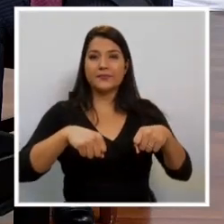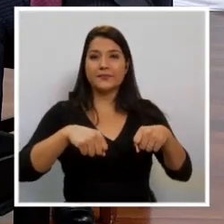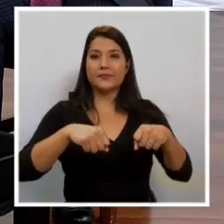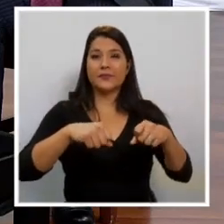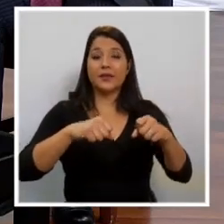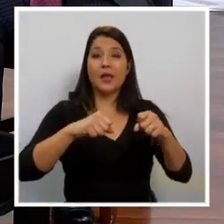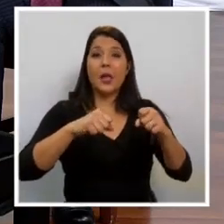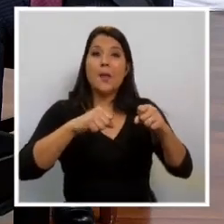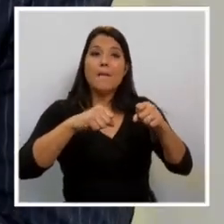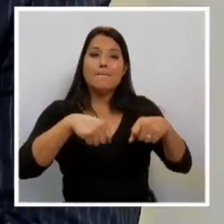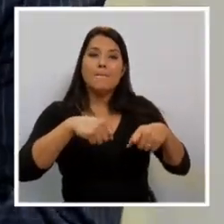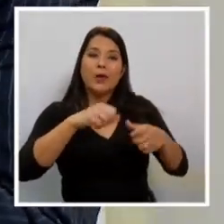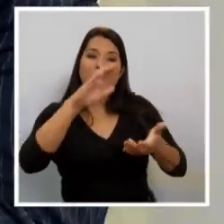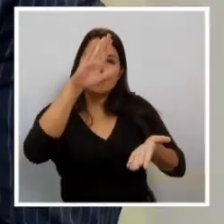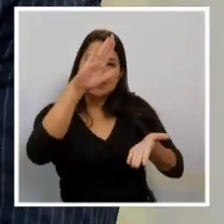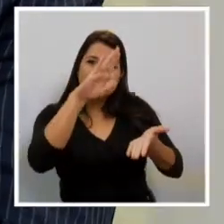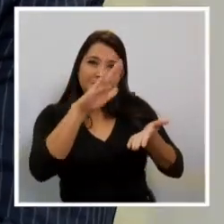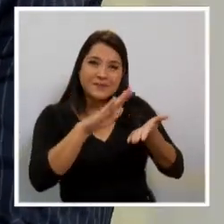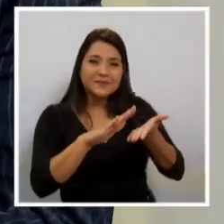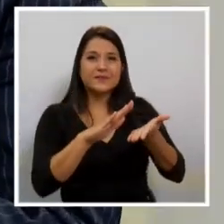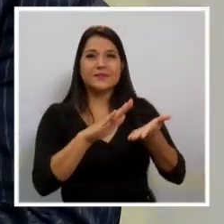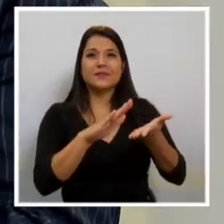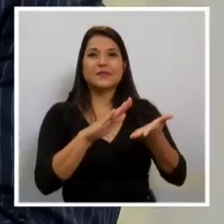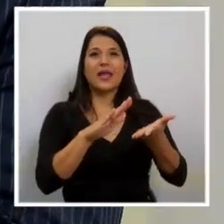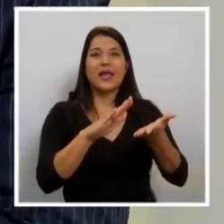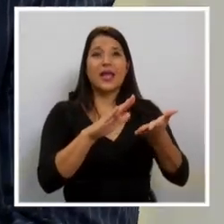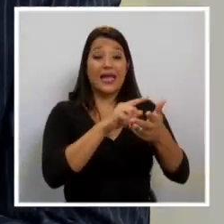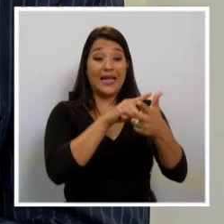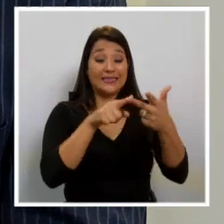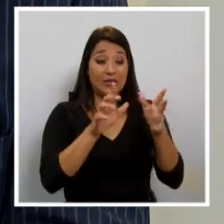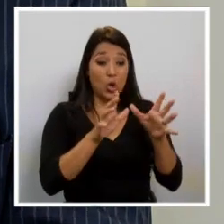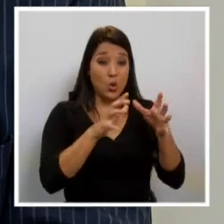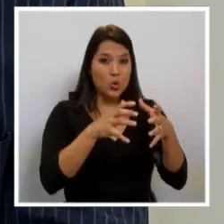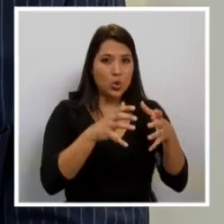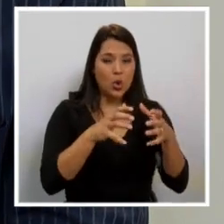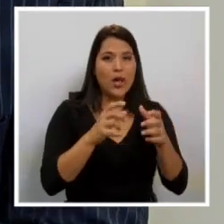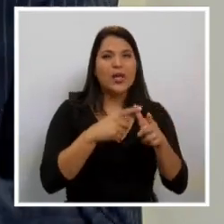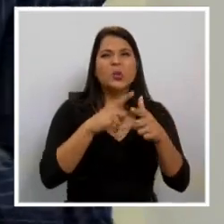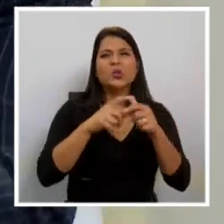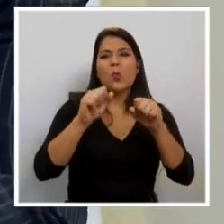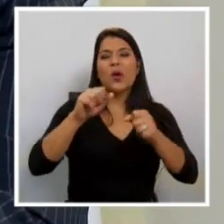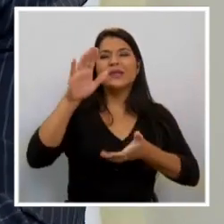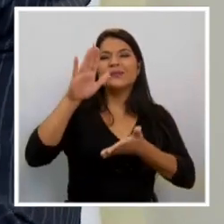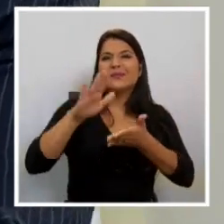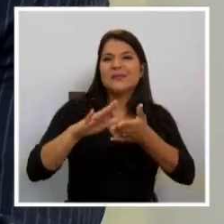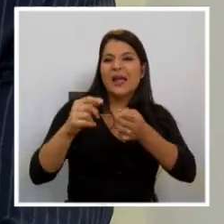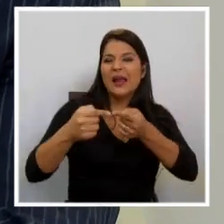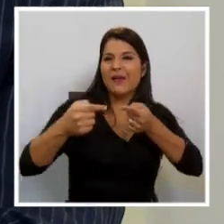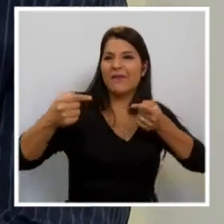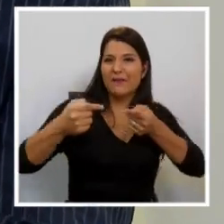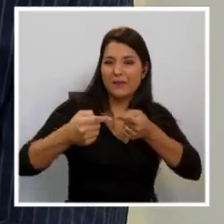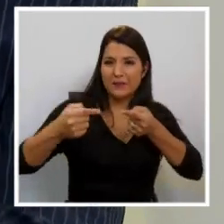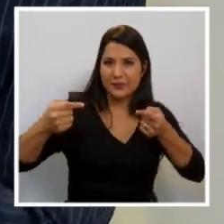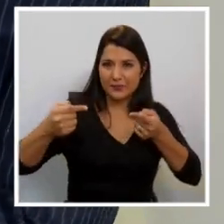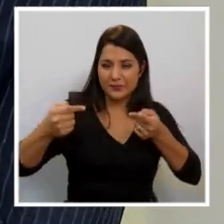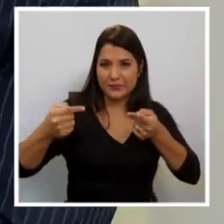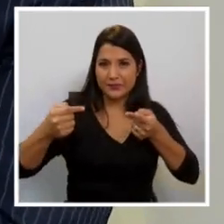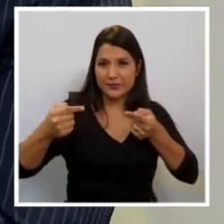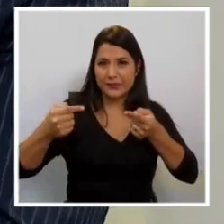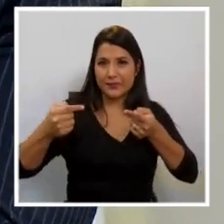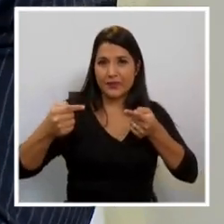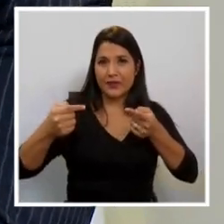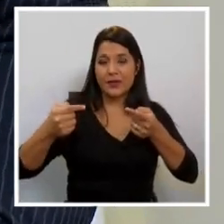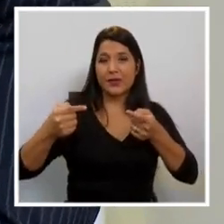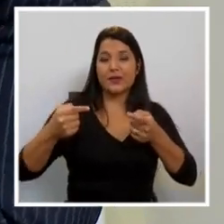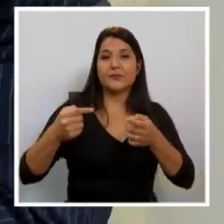efecto que podría generar de resistencia o de distanciamiento entre este bloque y el